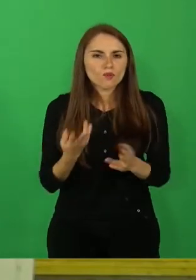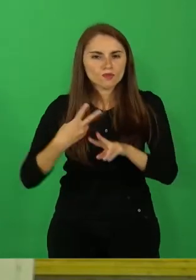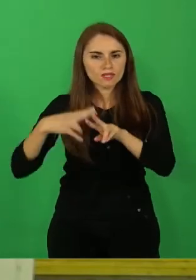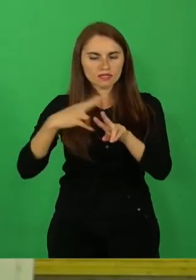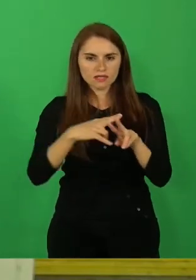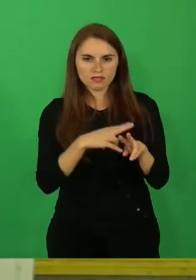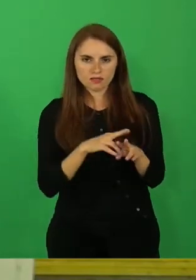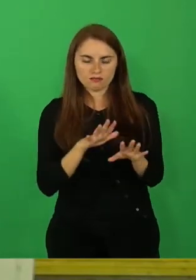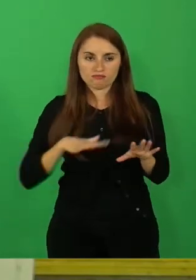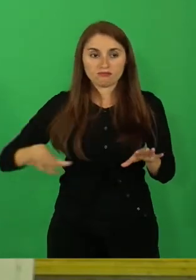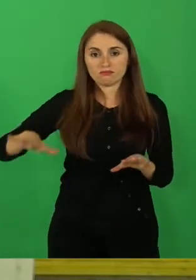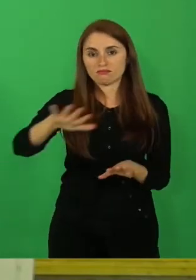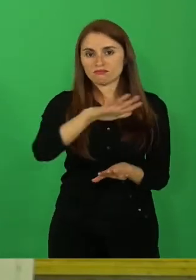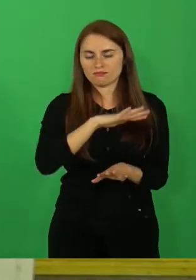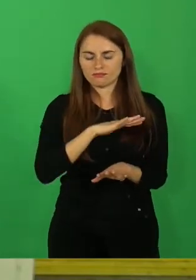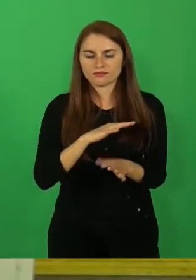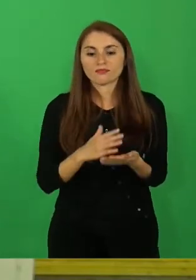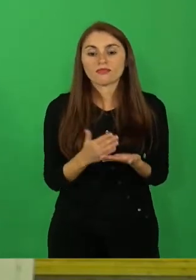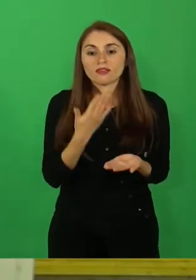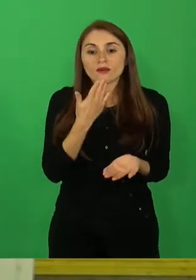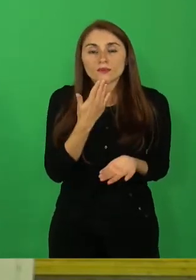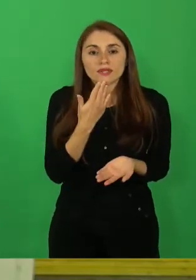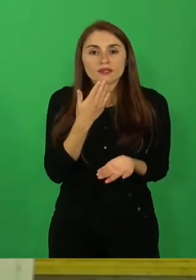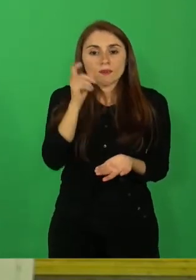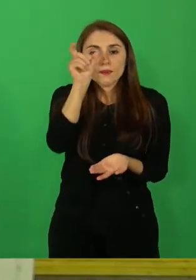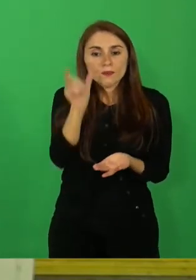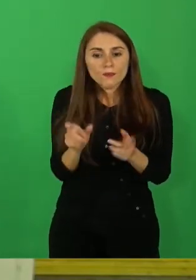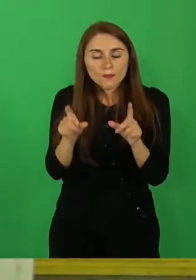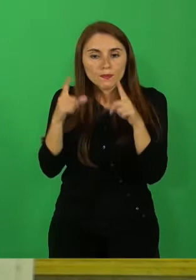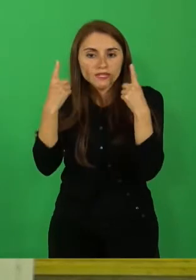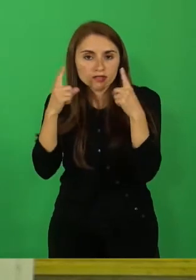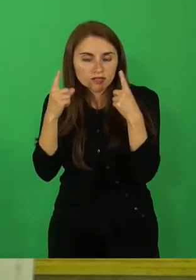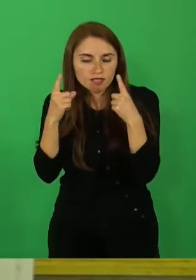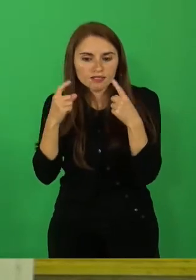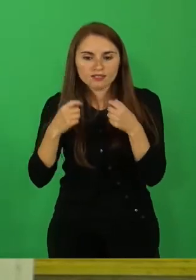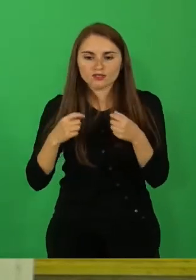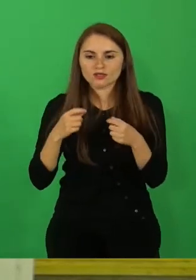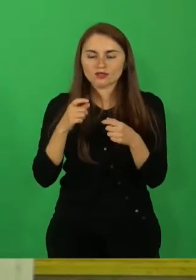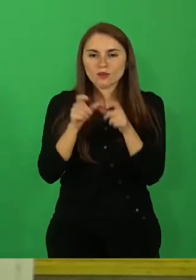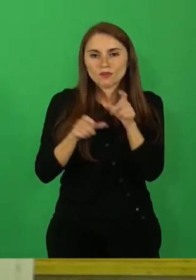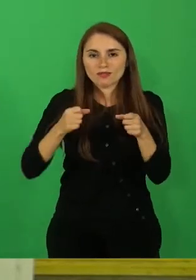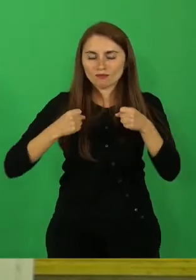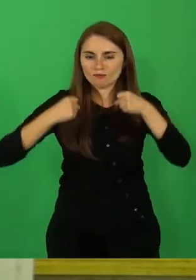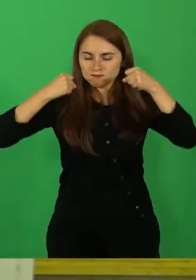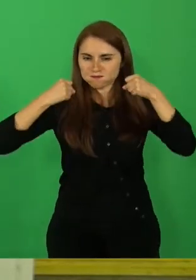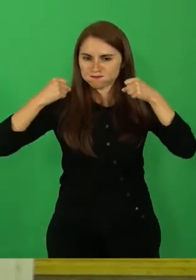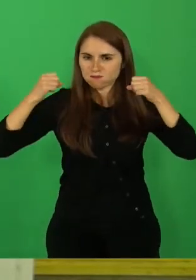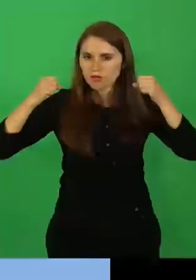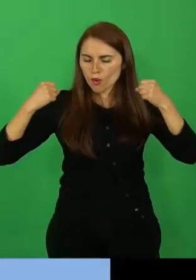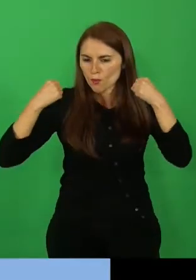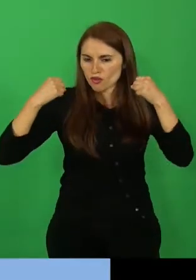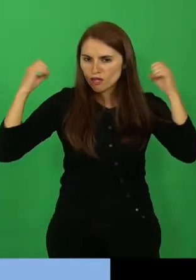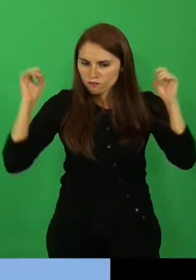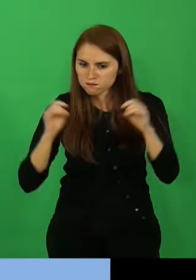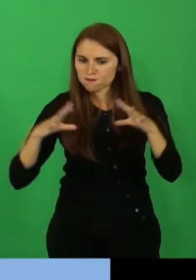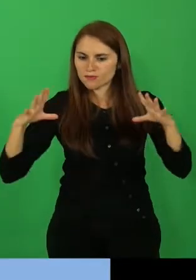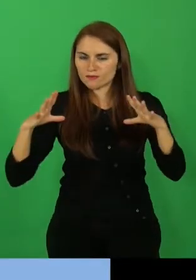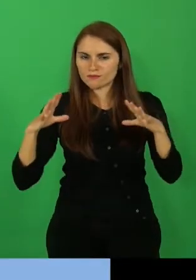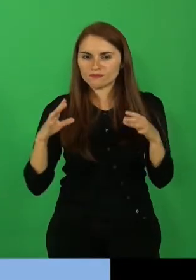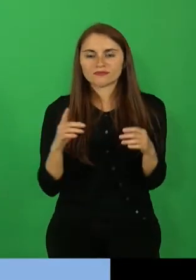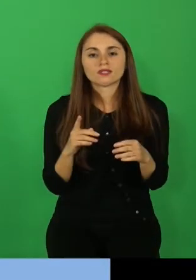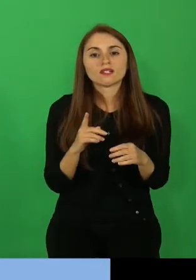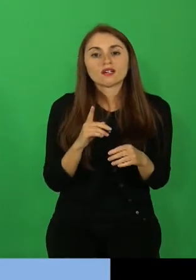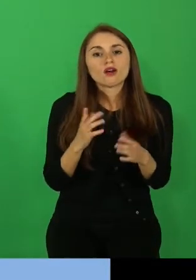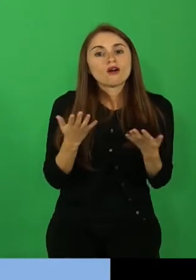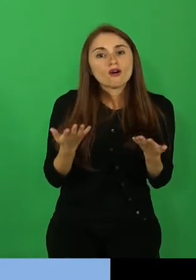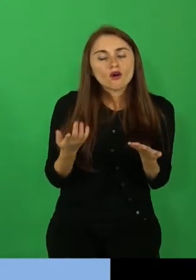nuestro alrededor. Sus personajes son seres mágicos o seres sobrenaturales, es decir, que tienen algún